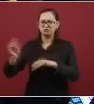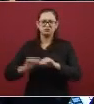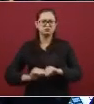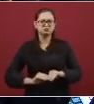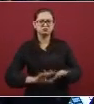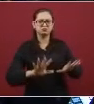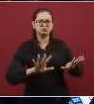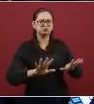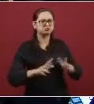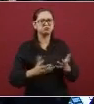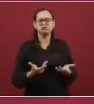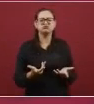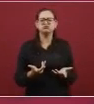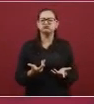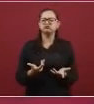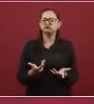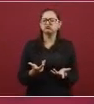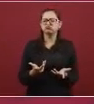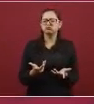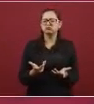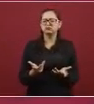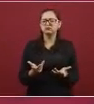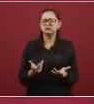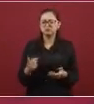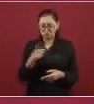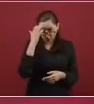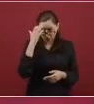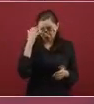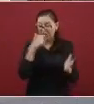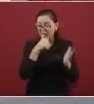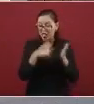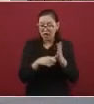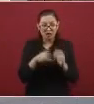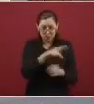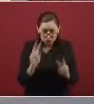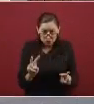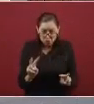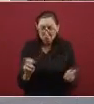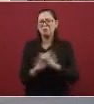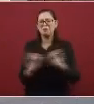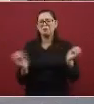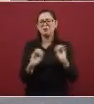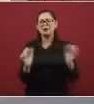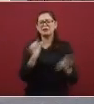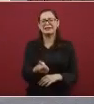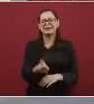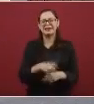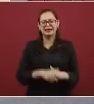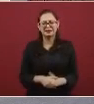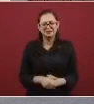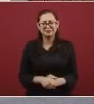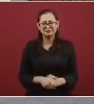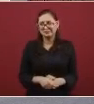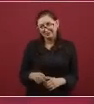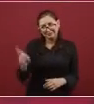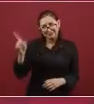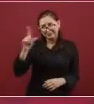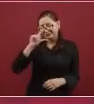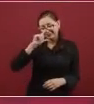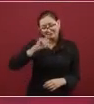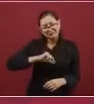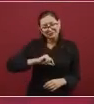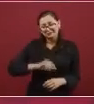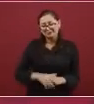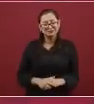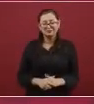carta sí pero nosotros la conocen ustedes la carta nadie o sea éste le falló este